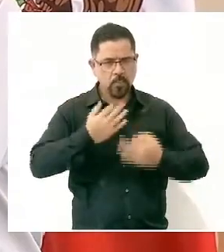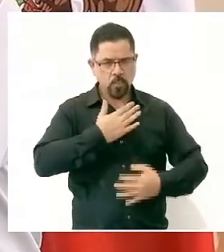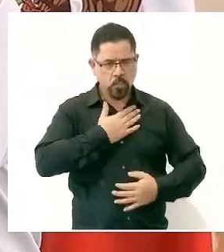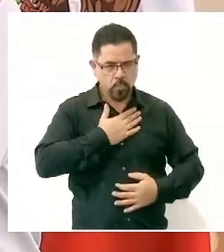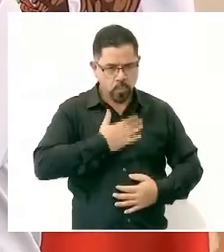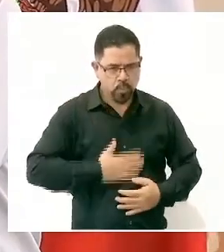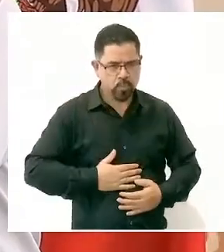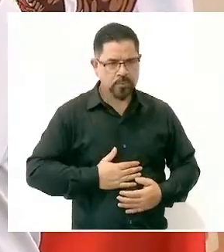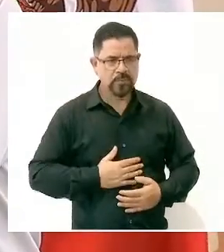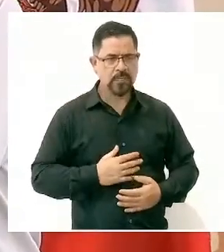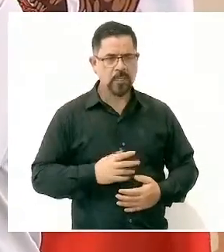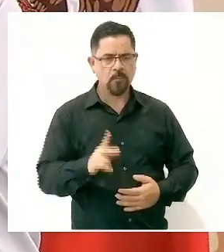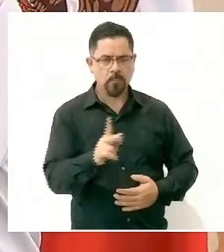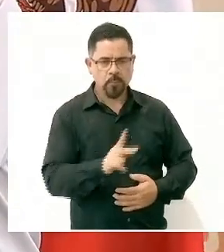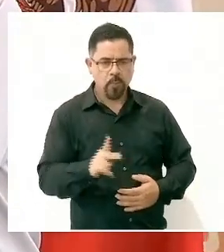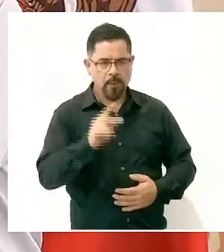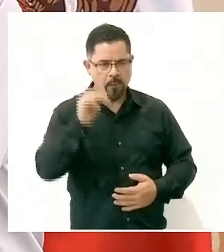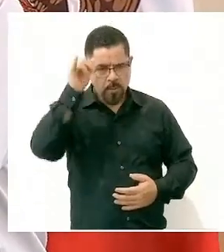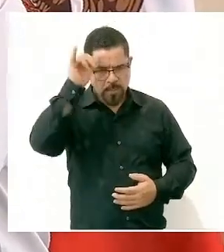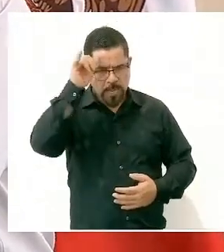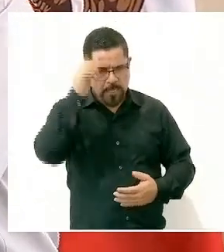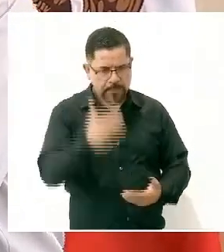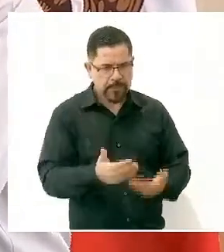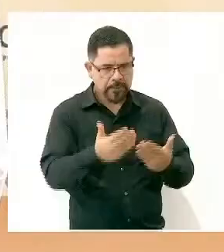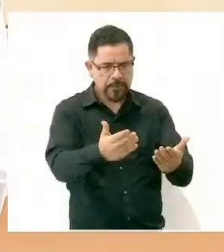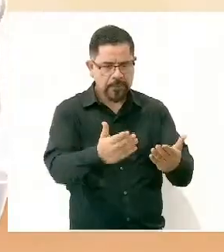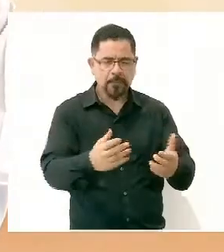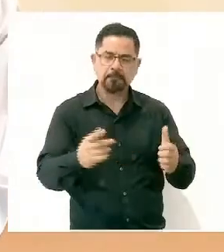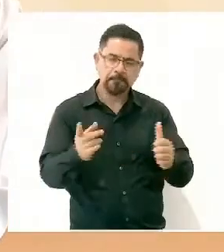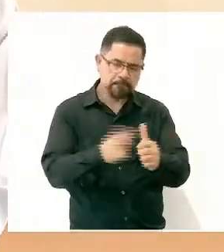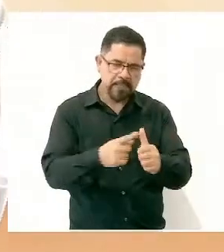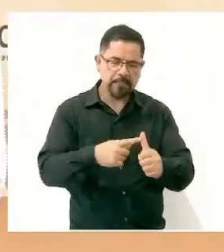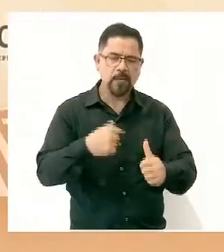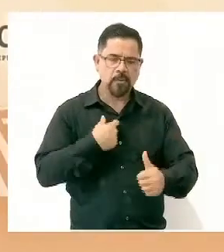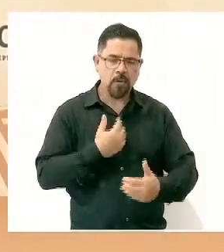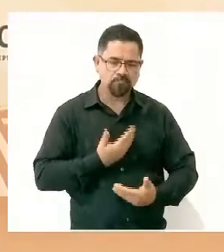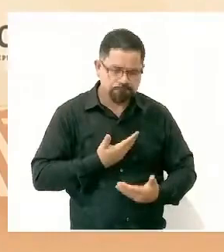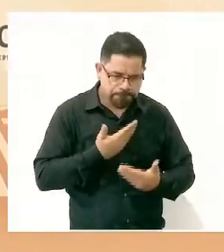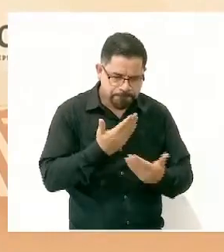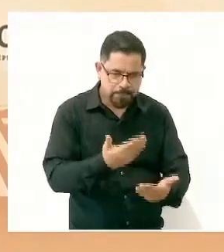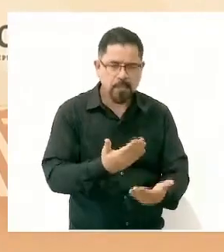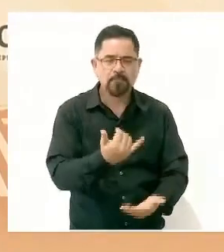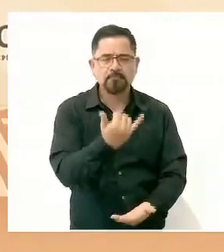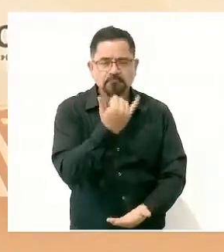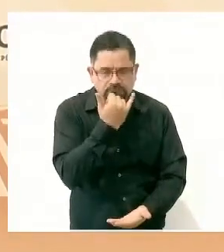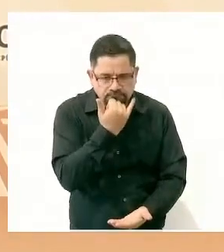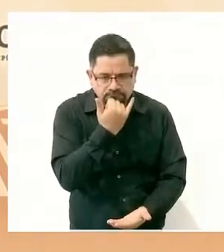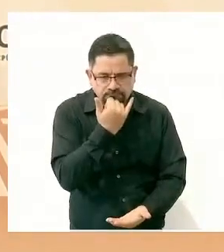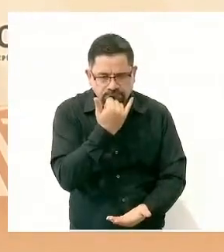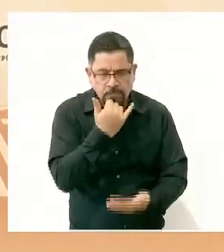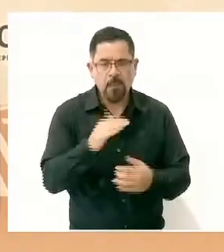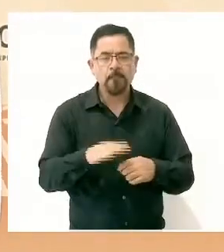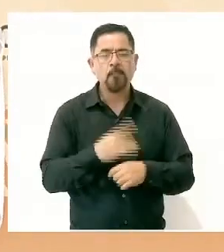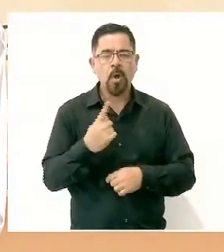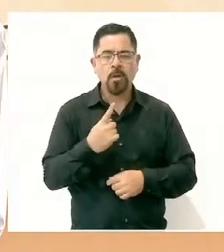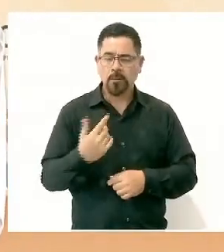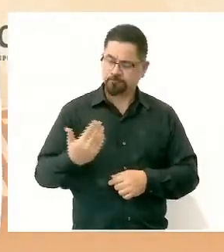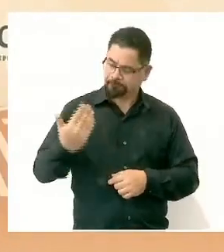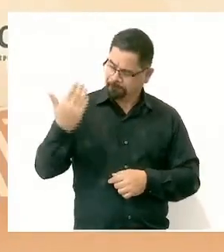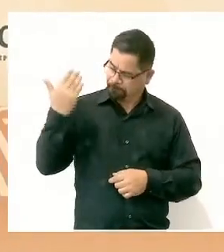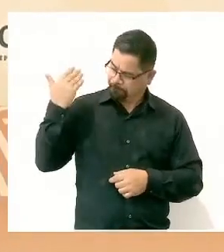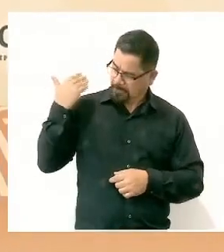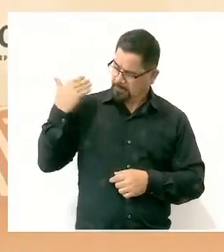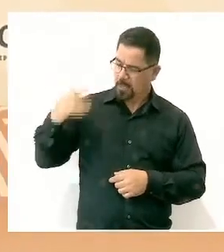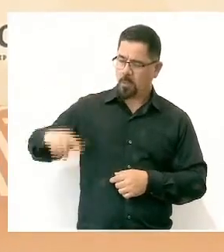yaquis. Primero deseamos ofrecerles perdón por los crímenes de Estado que se